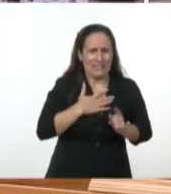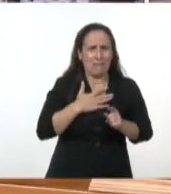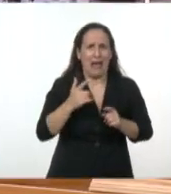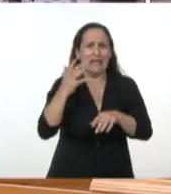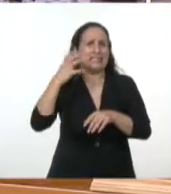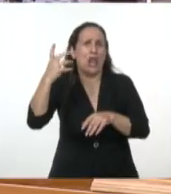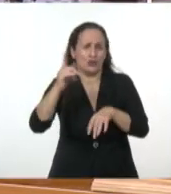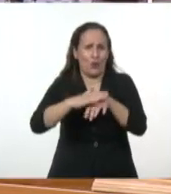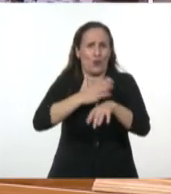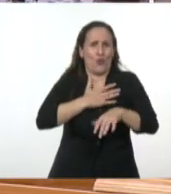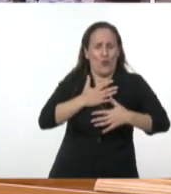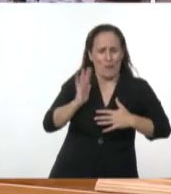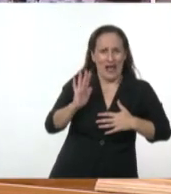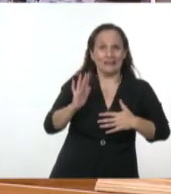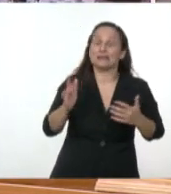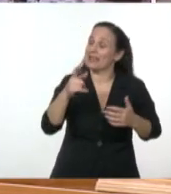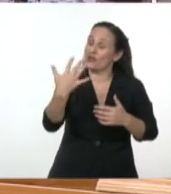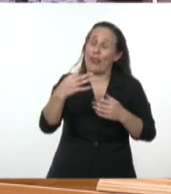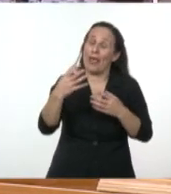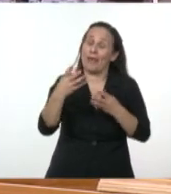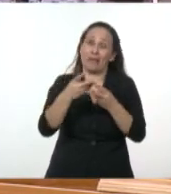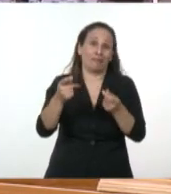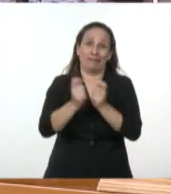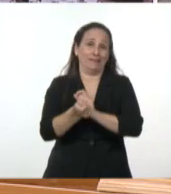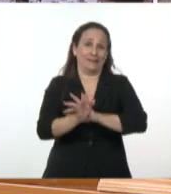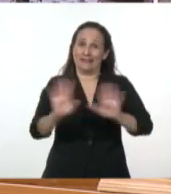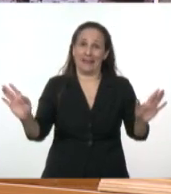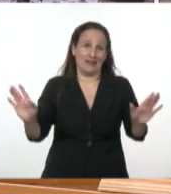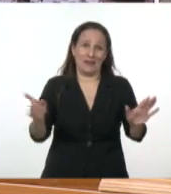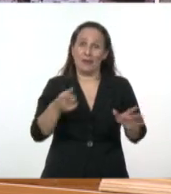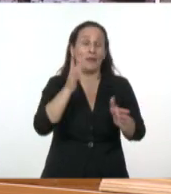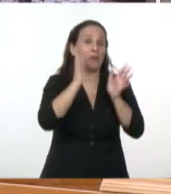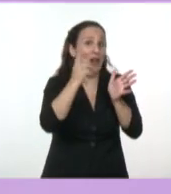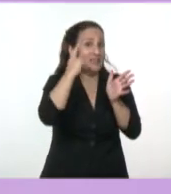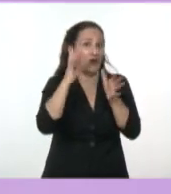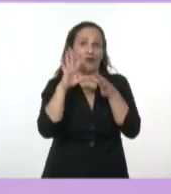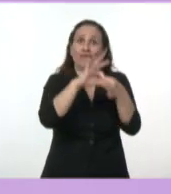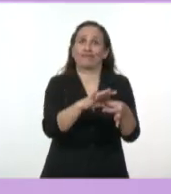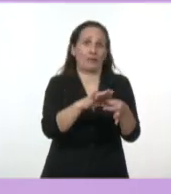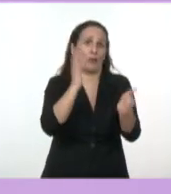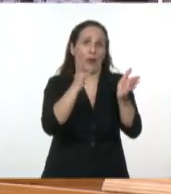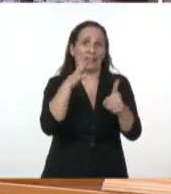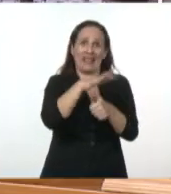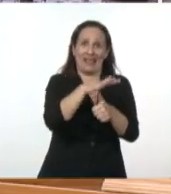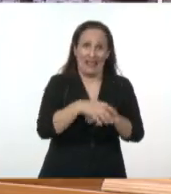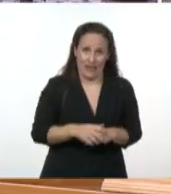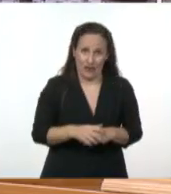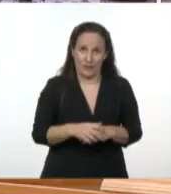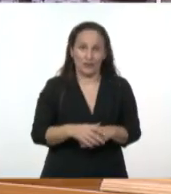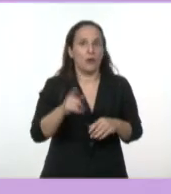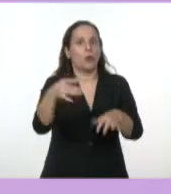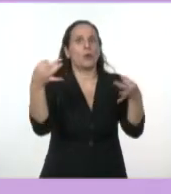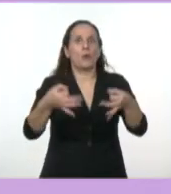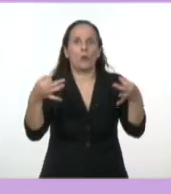Bueno, eso es lo que hay que desarmar. La violencia psicológica forma parte de la violencia de género. Bien, buenísimo. Hacemos un recreo. Bueno, buenísimo que lo podamos